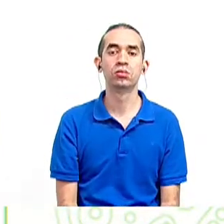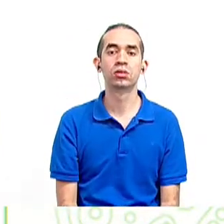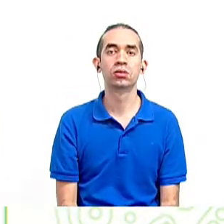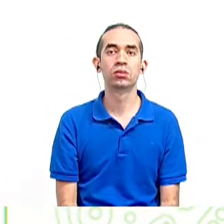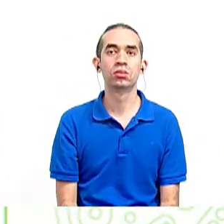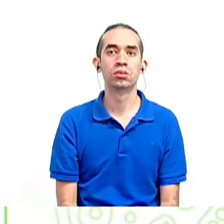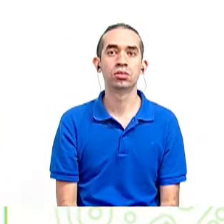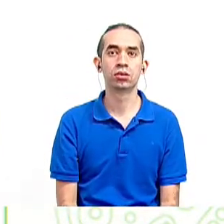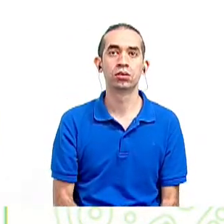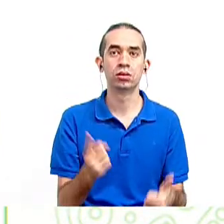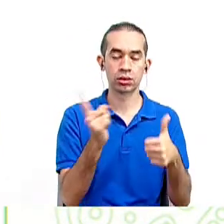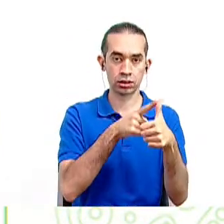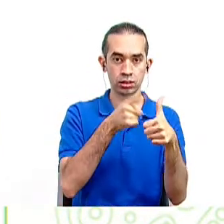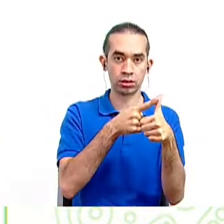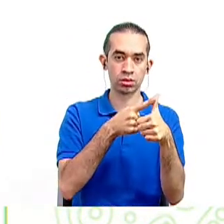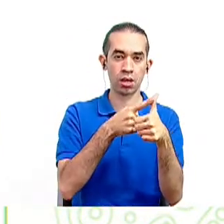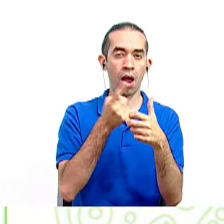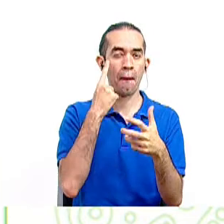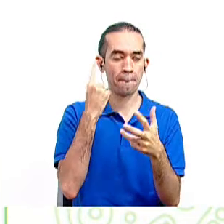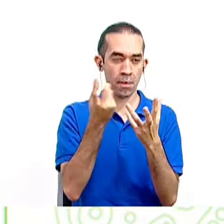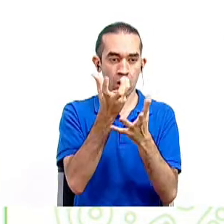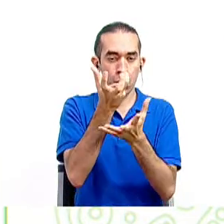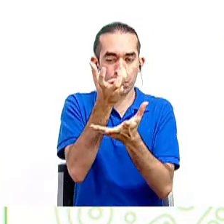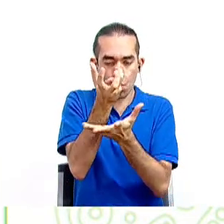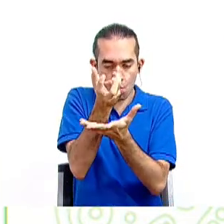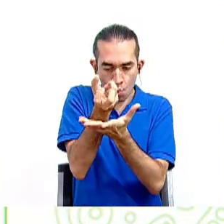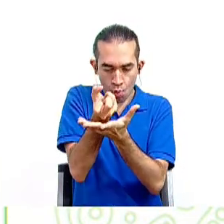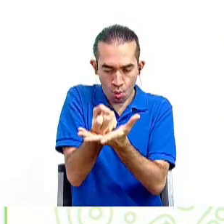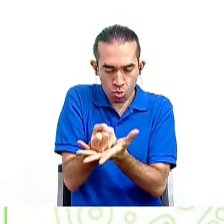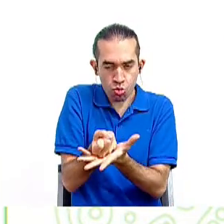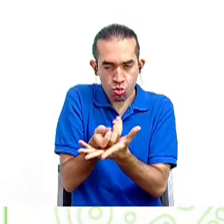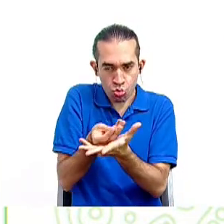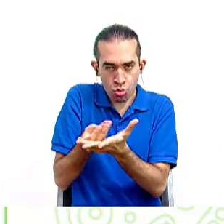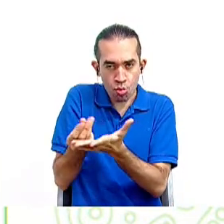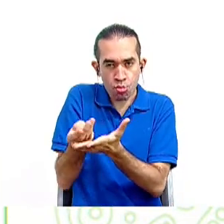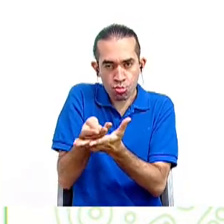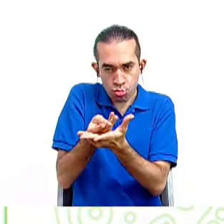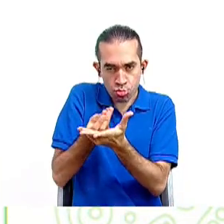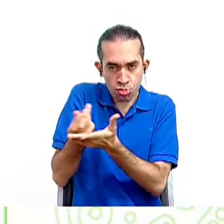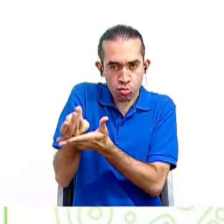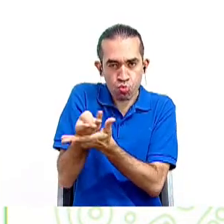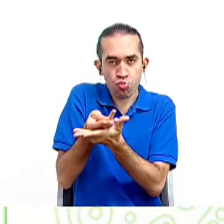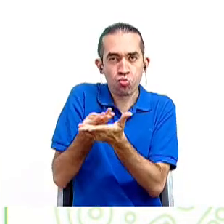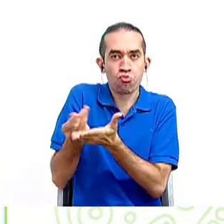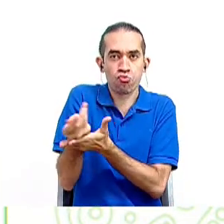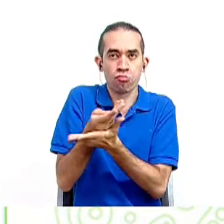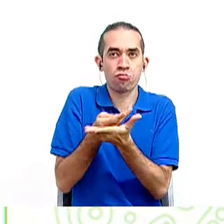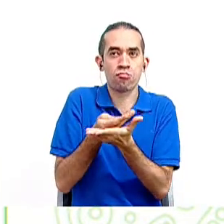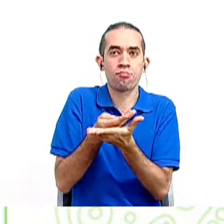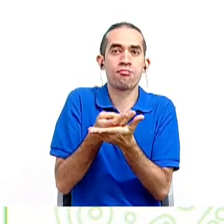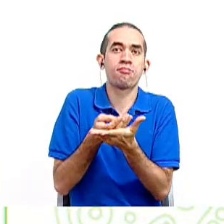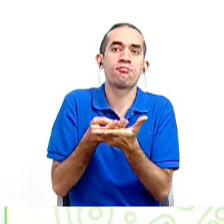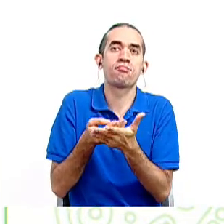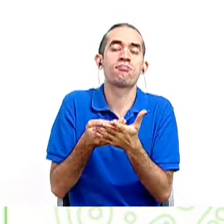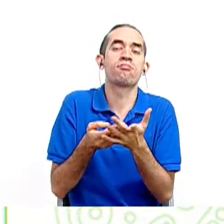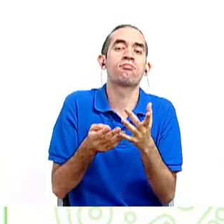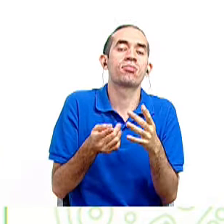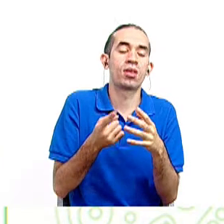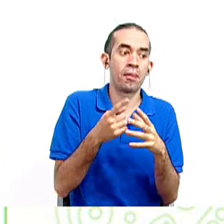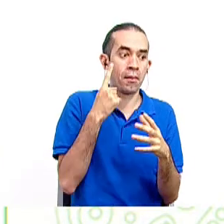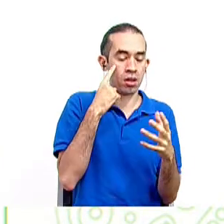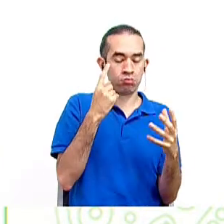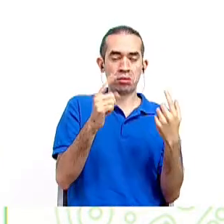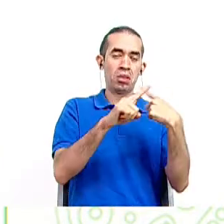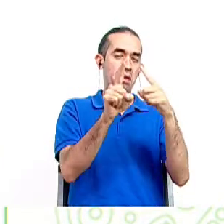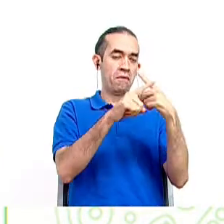tipo de reacción química que vamos a ver es la aparición de un sedimento. ¿Qué significa eso? Yo tengo una reacción química, tengo dos